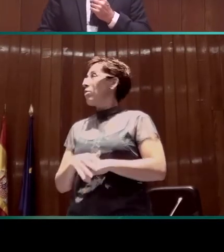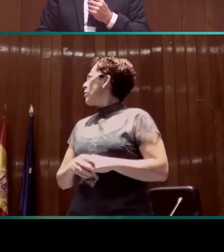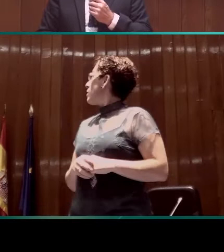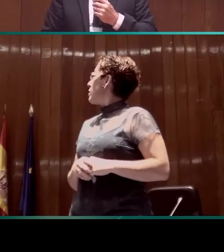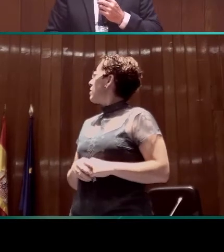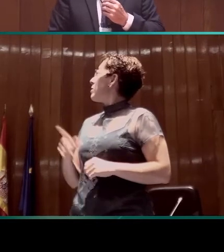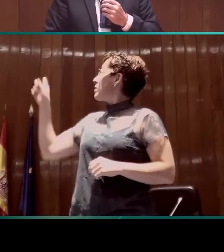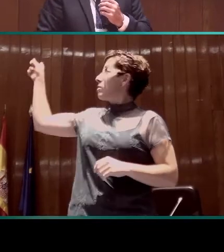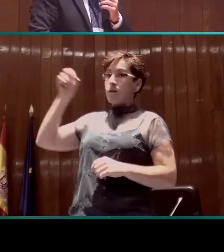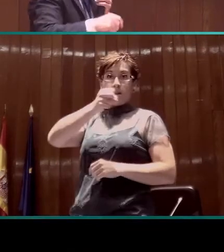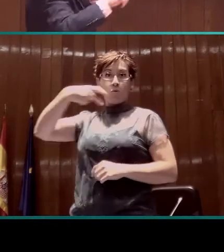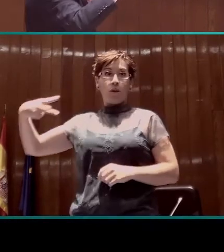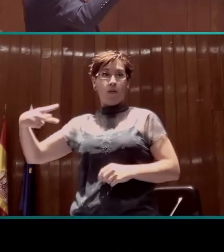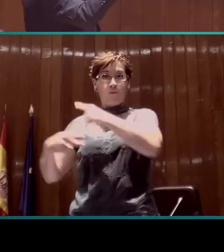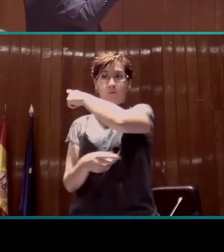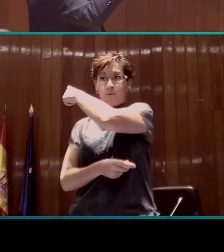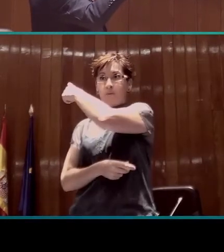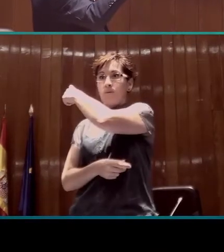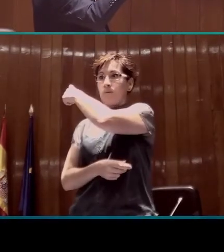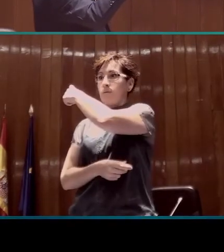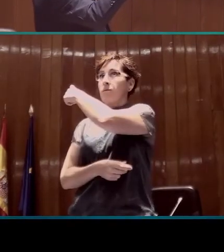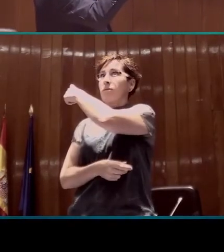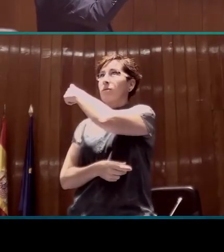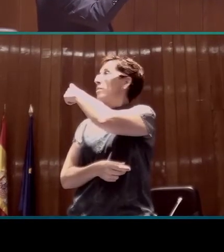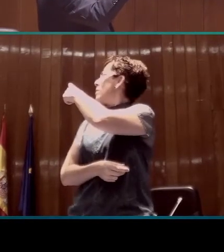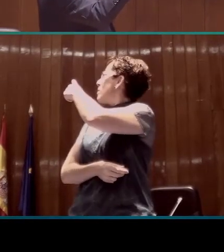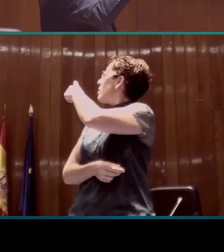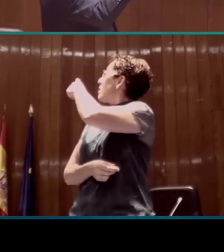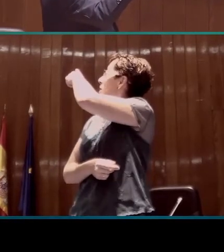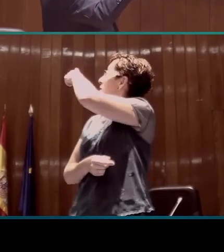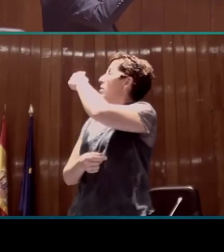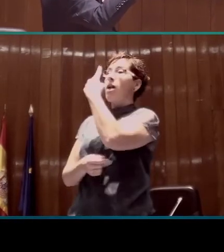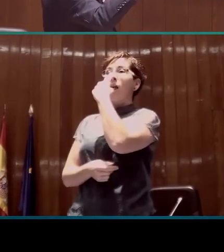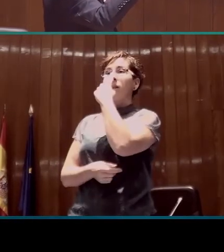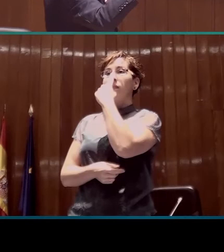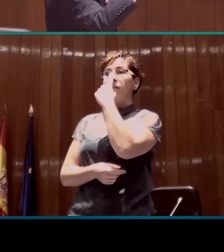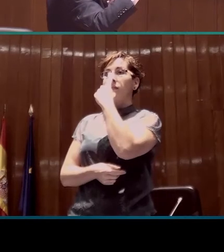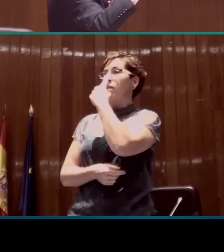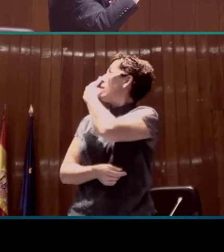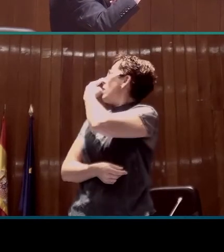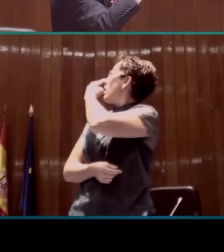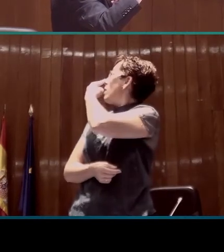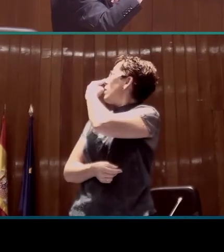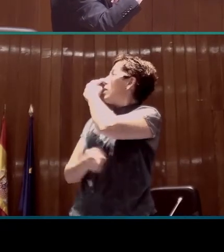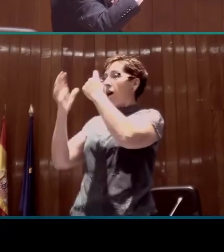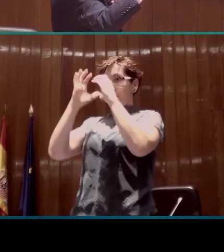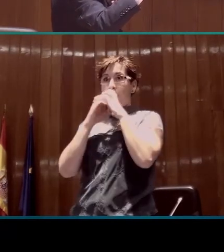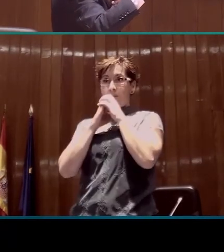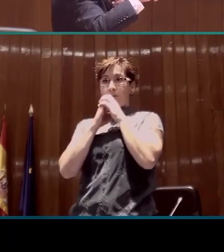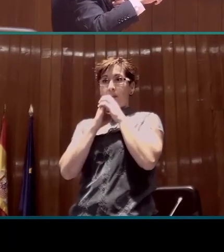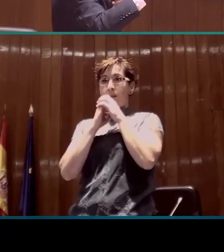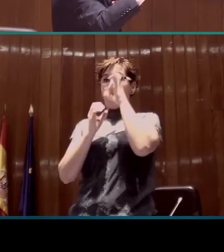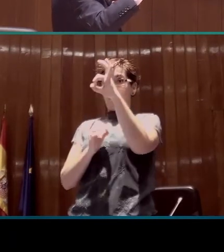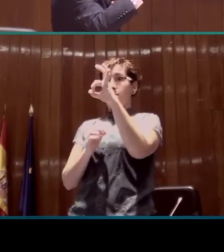lo que sucede. Lo que sucede, aquí tenemos una representación de la cabeza de nuevo, aquí tenemos la nariz, y lo que observamos a simple vista es